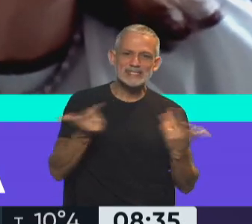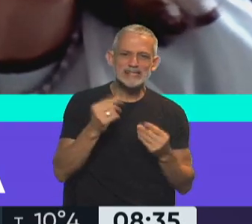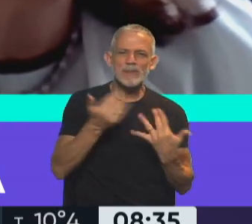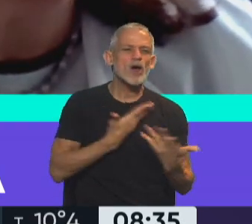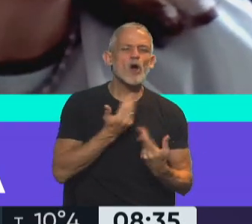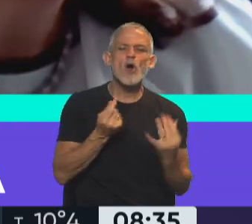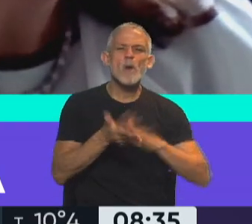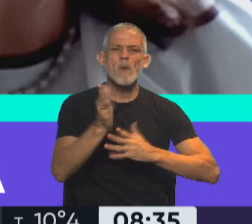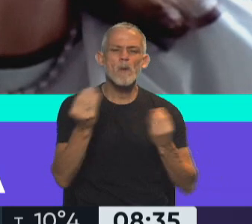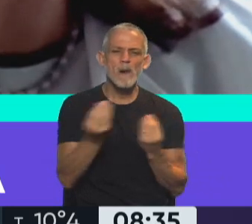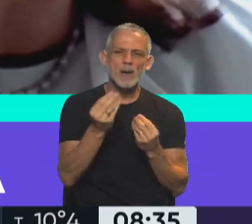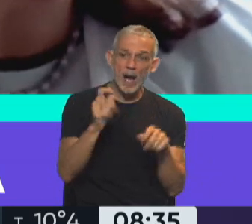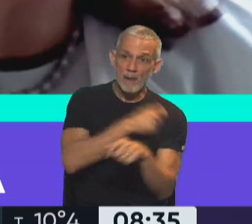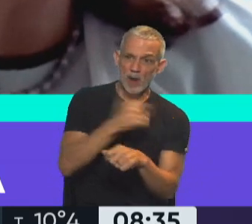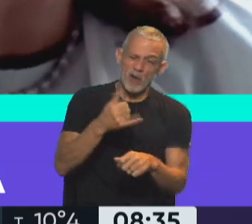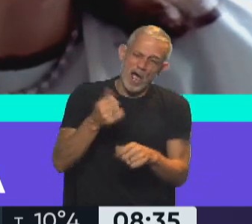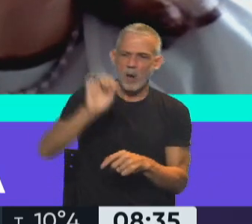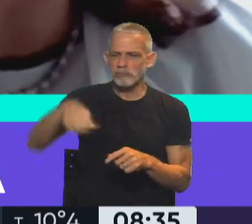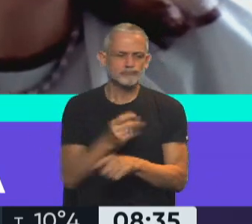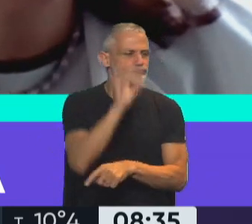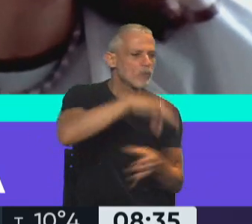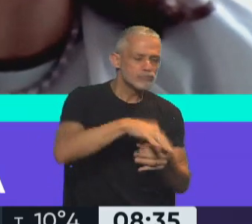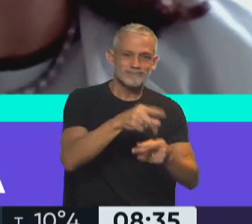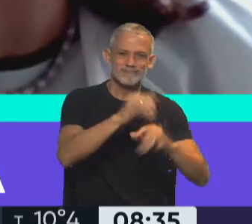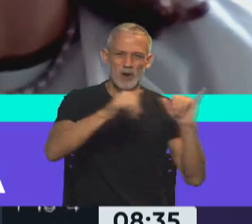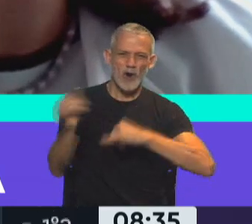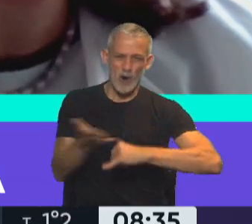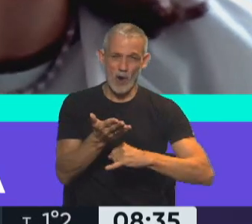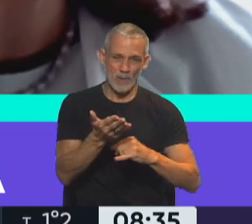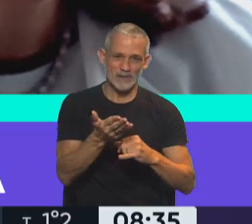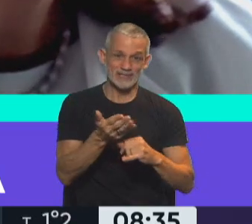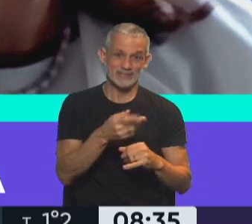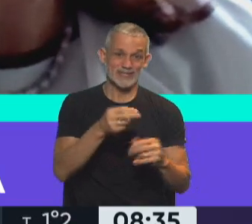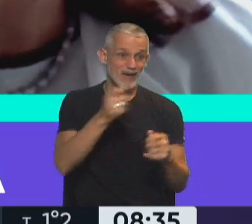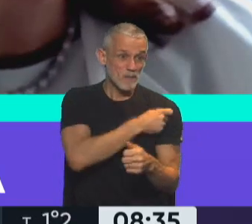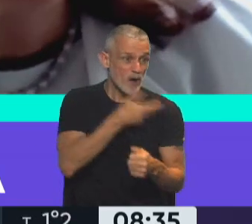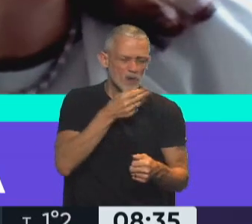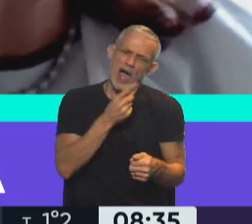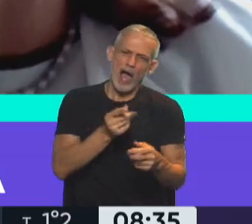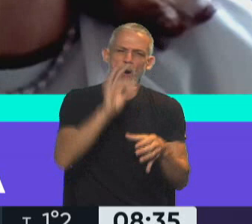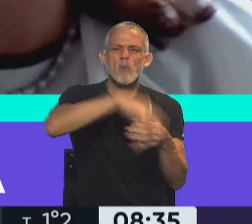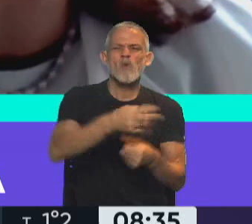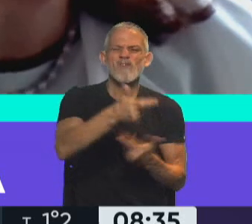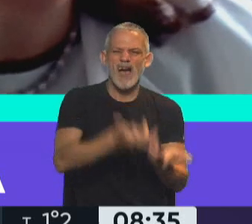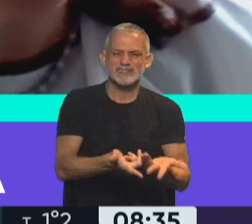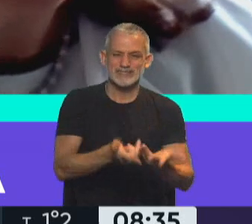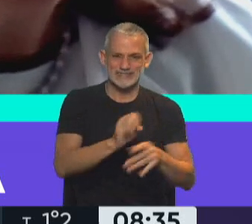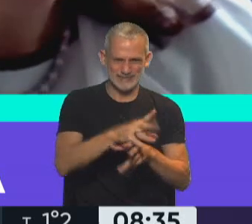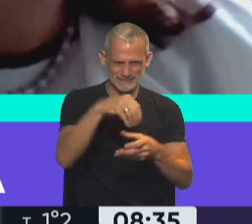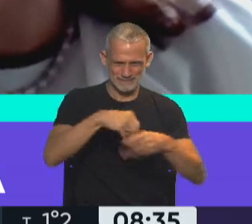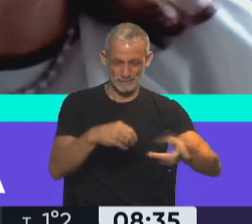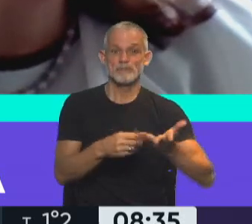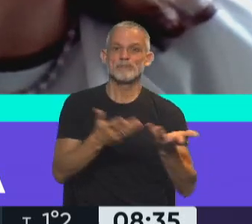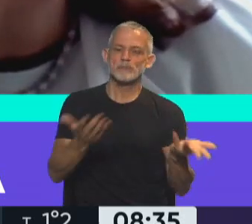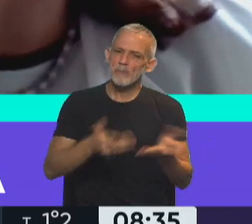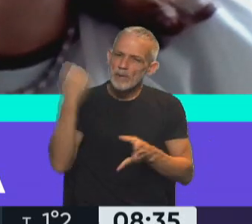de circulación. Y justamente circula mejor entre no vacunados. Igualmente yo quiero marcar